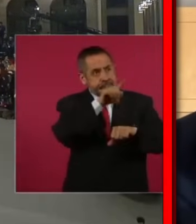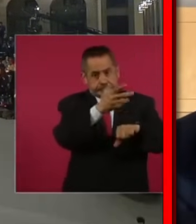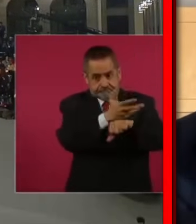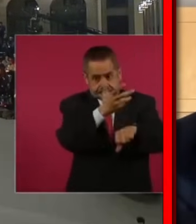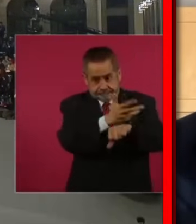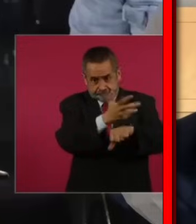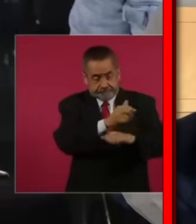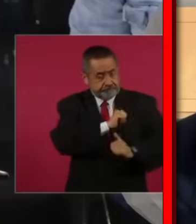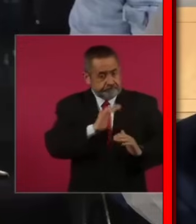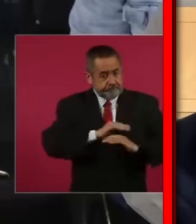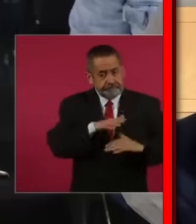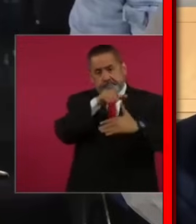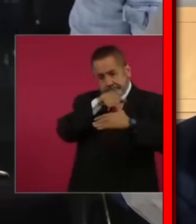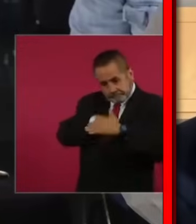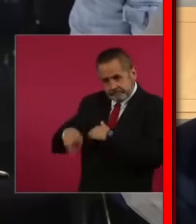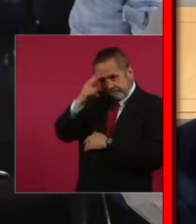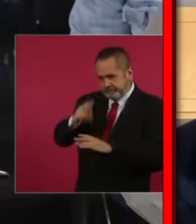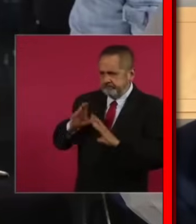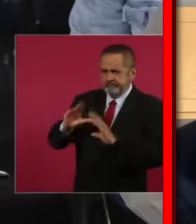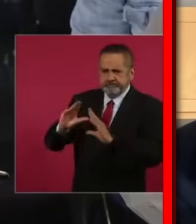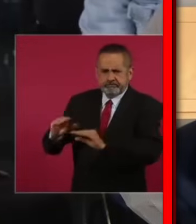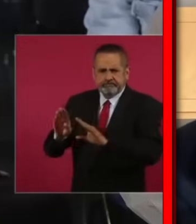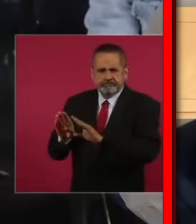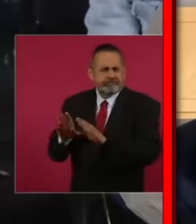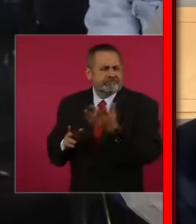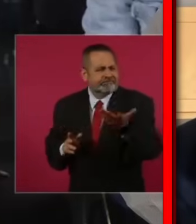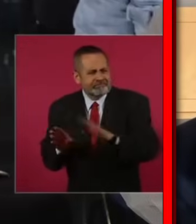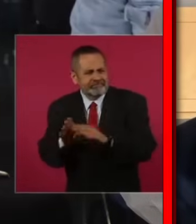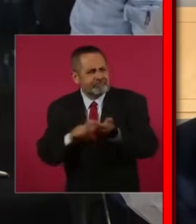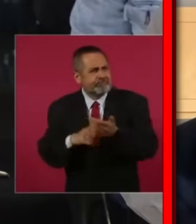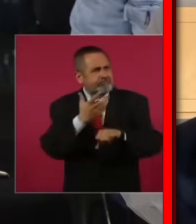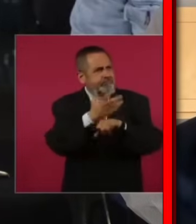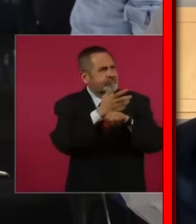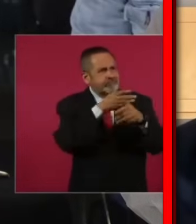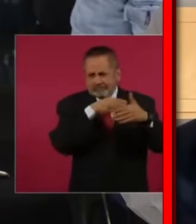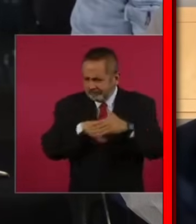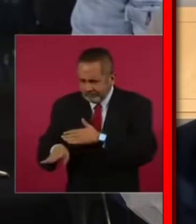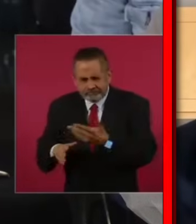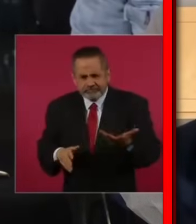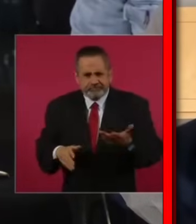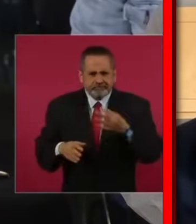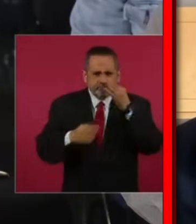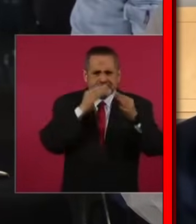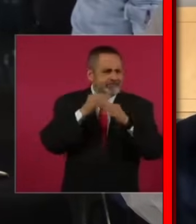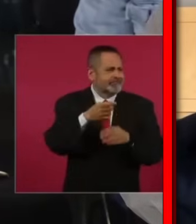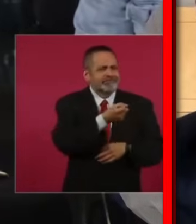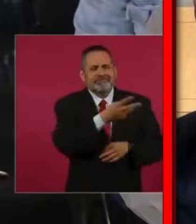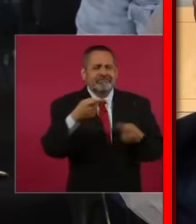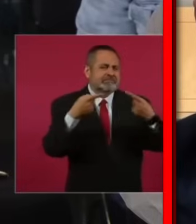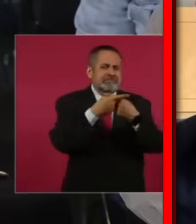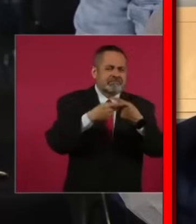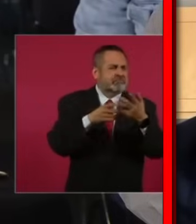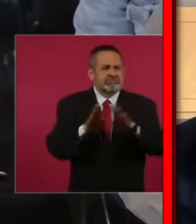para unos adiestramientos para el ejército si nos puede comentar un poquito más sobre este tema d que se ha hecho mucho una controversia en el que